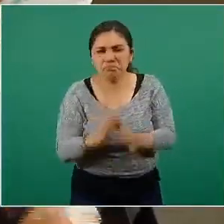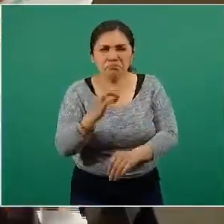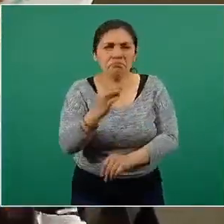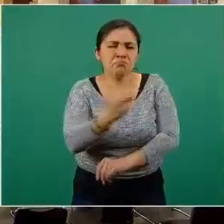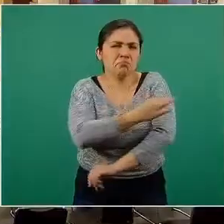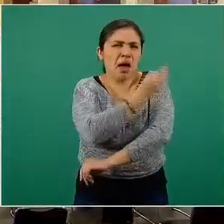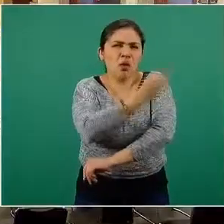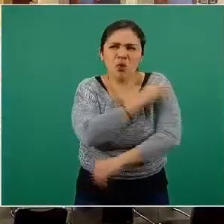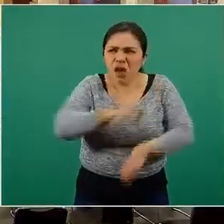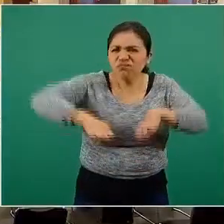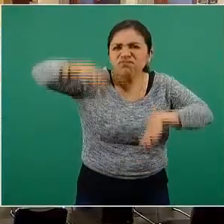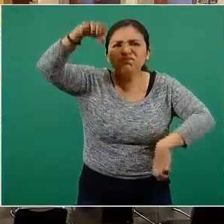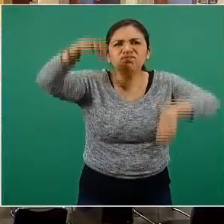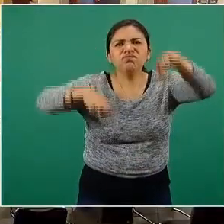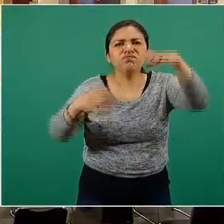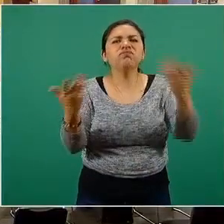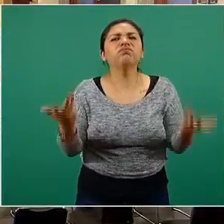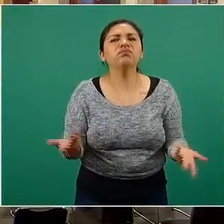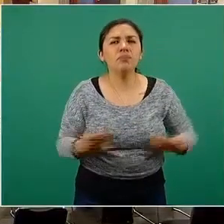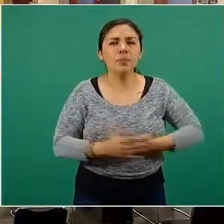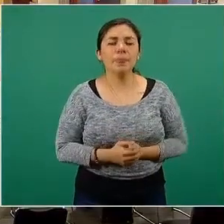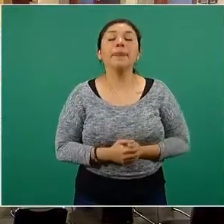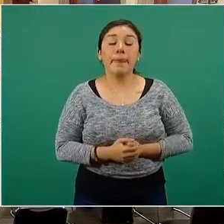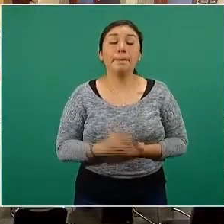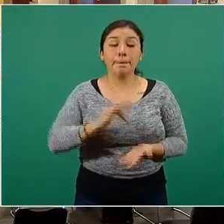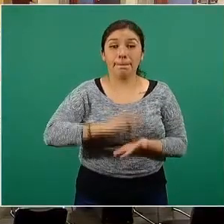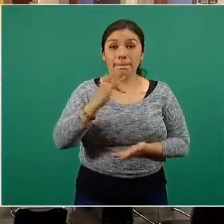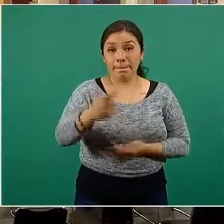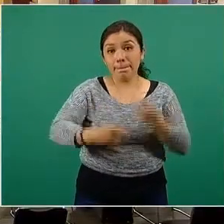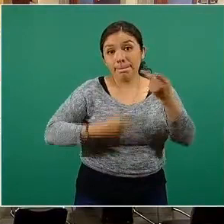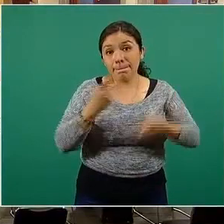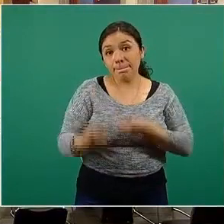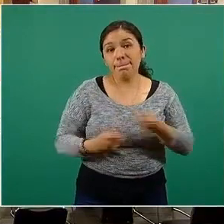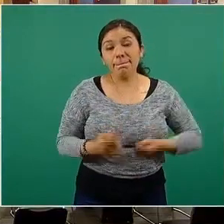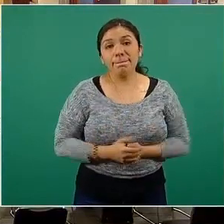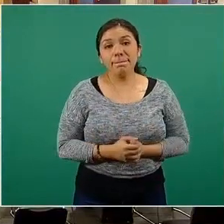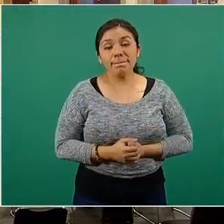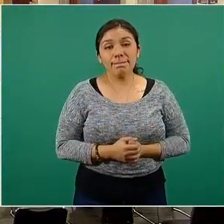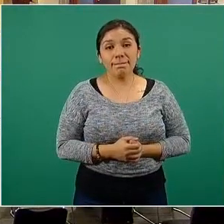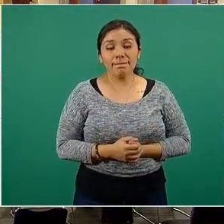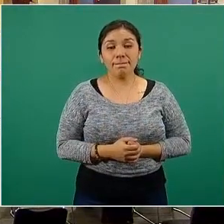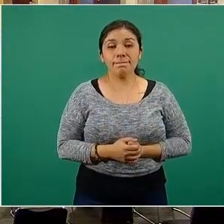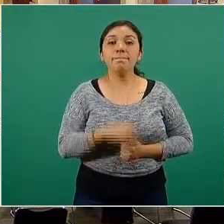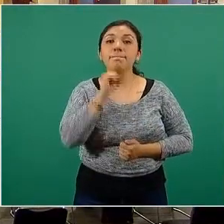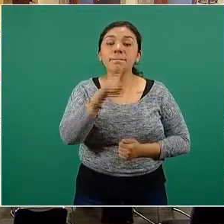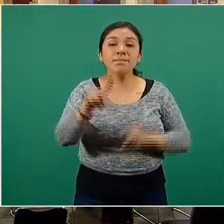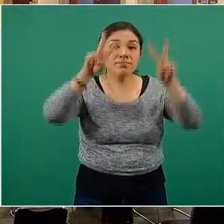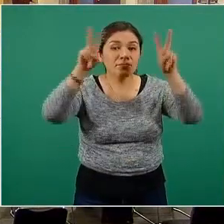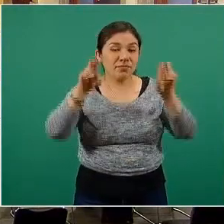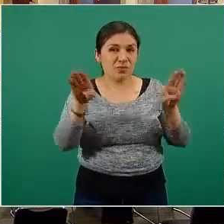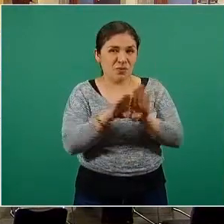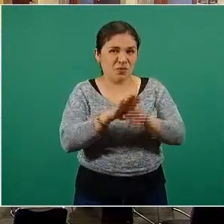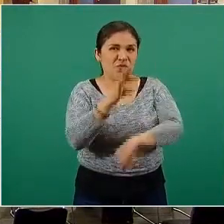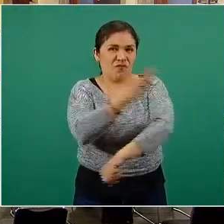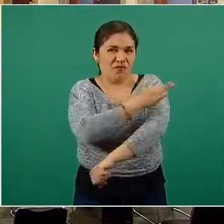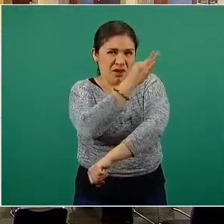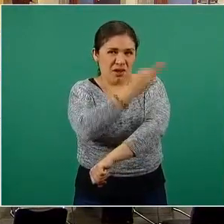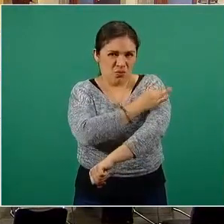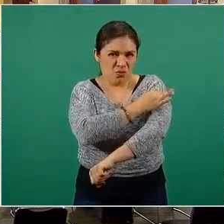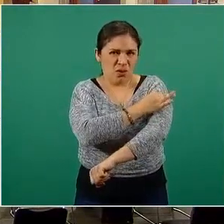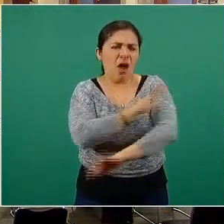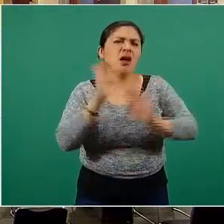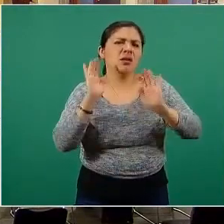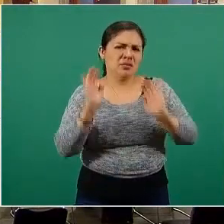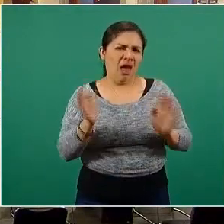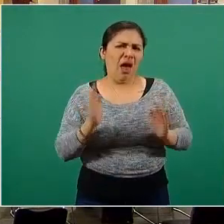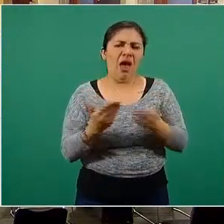de la tercera edad. Tengo otra pregunta. Muy bien, muchísimas gracias por la pregunta, ya que esta se refiere al componente de vacunación, aunque ya ha